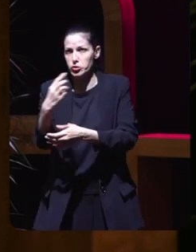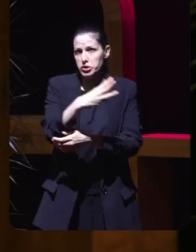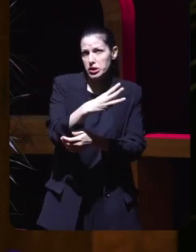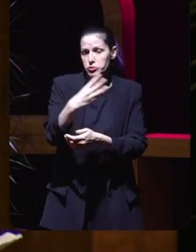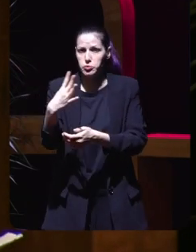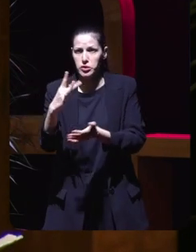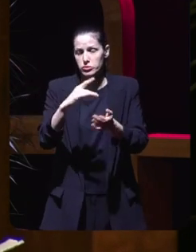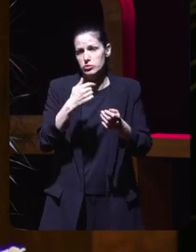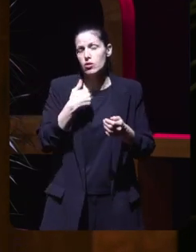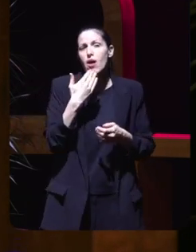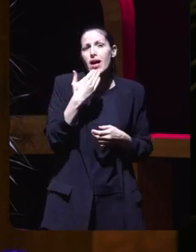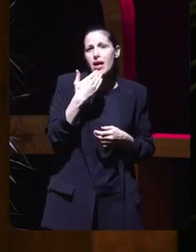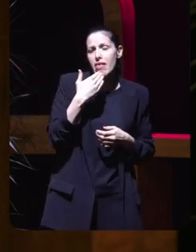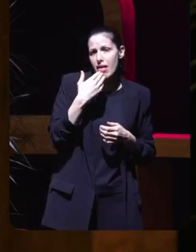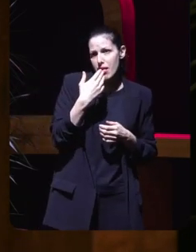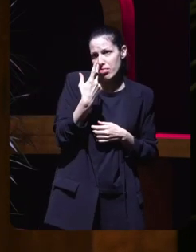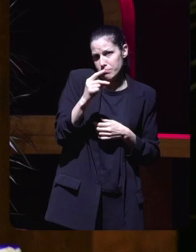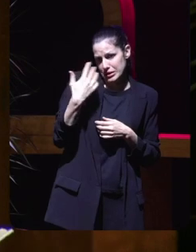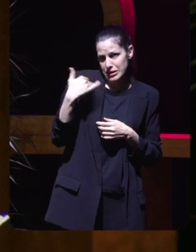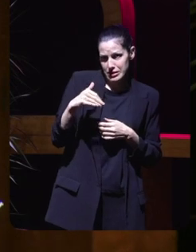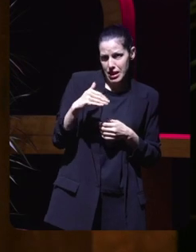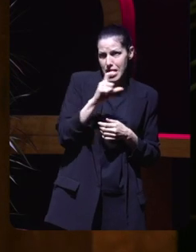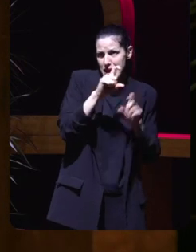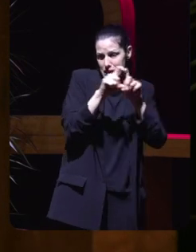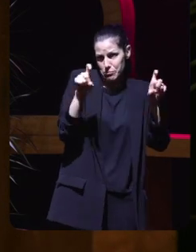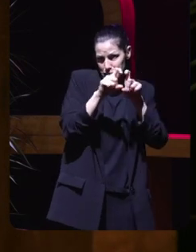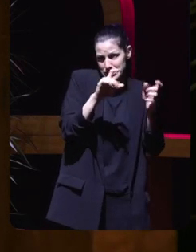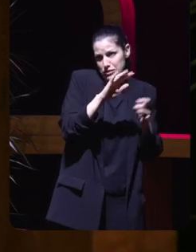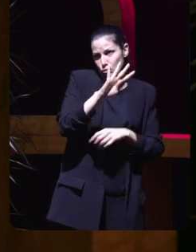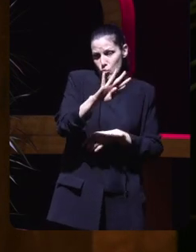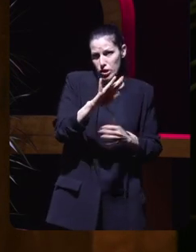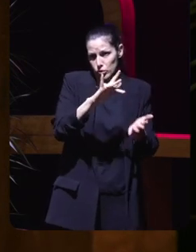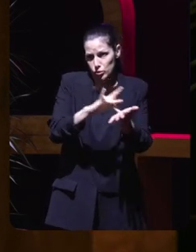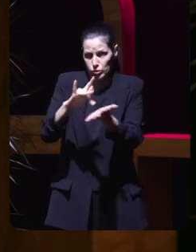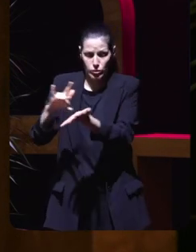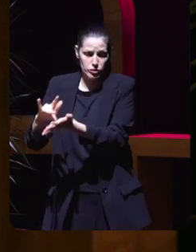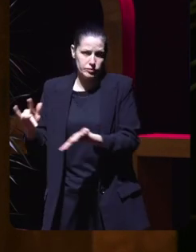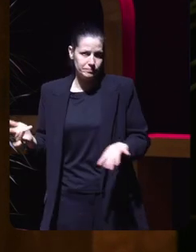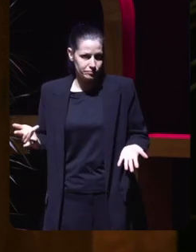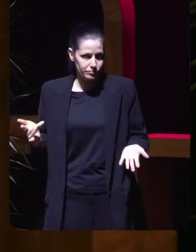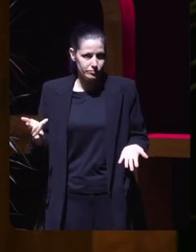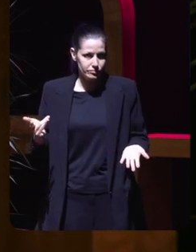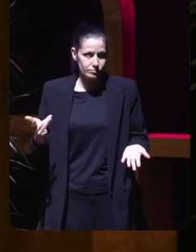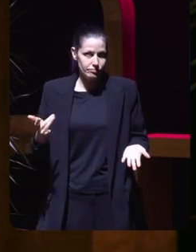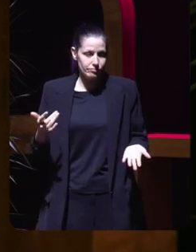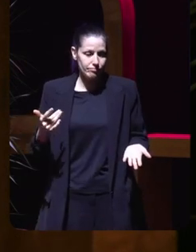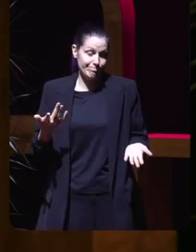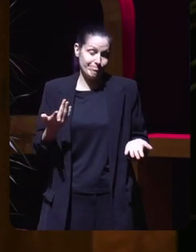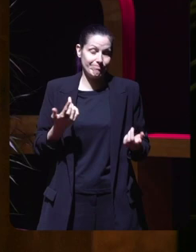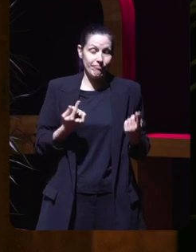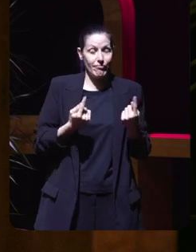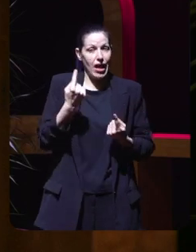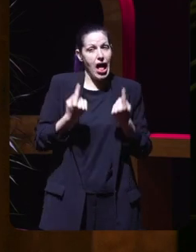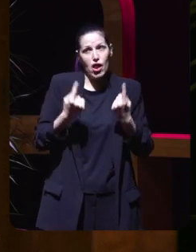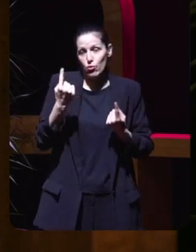por cuatro empresas y bueno los contratos mayor sea entre todas ellas se ánimos A contabilizar no porque eso